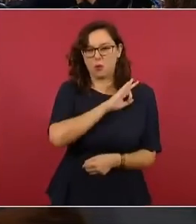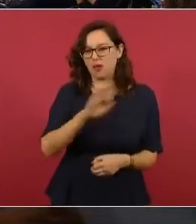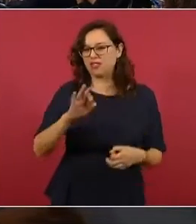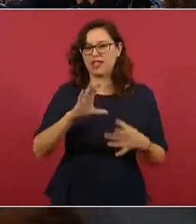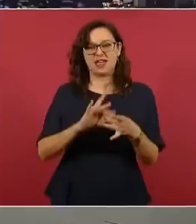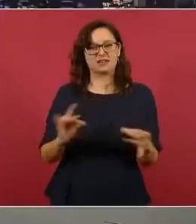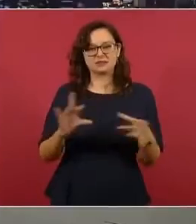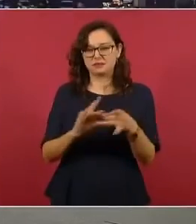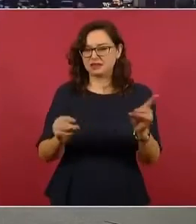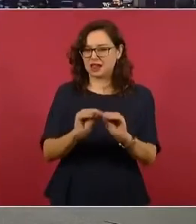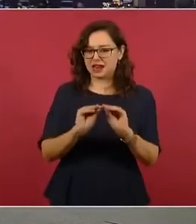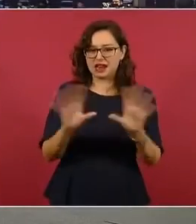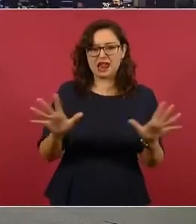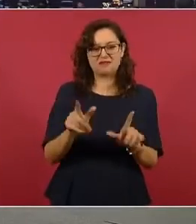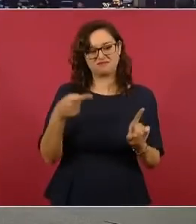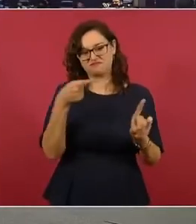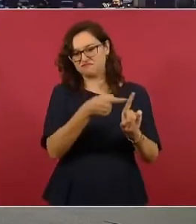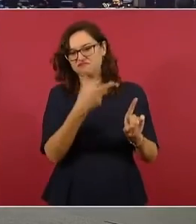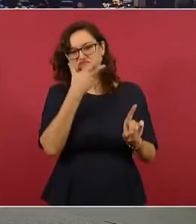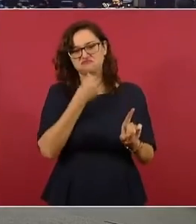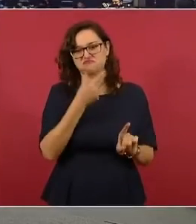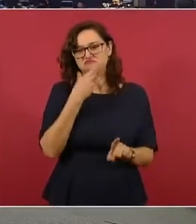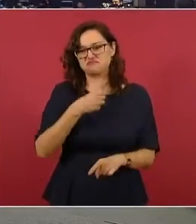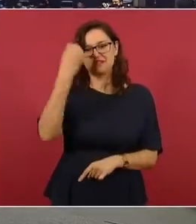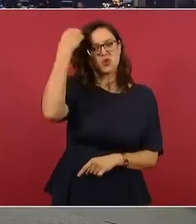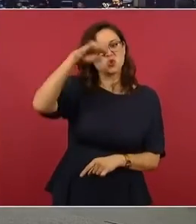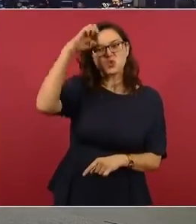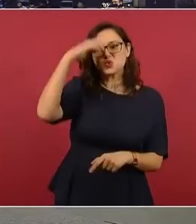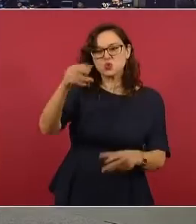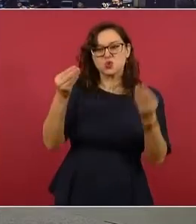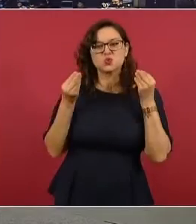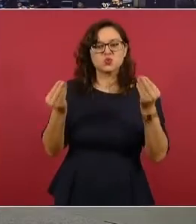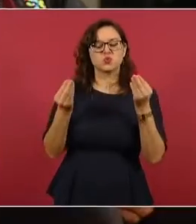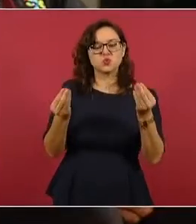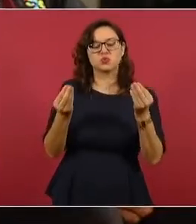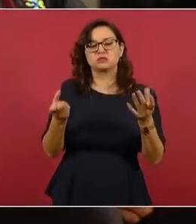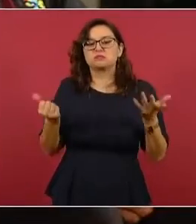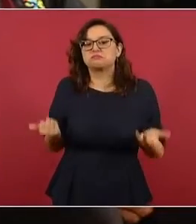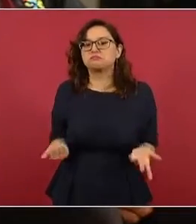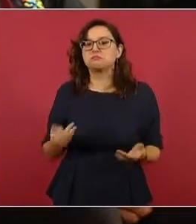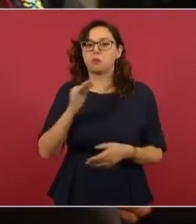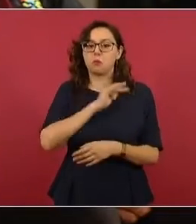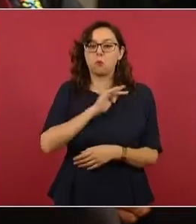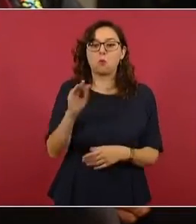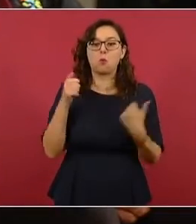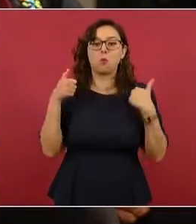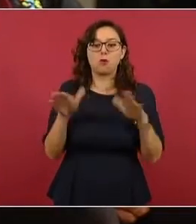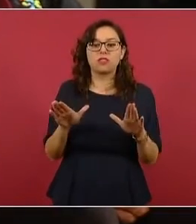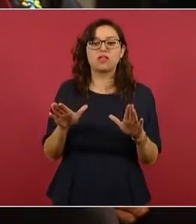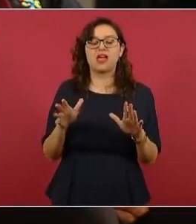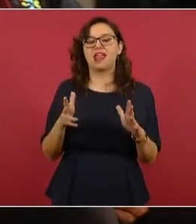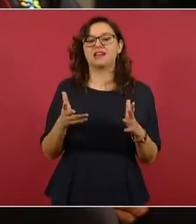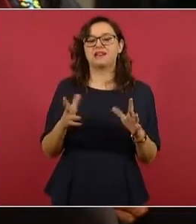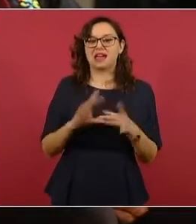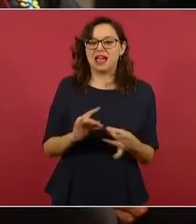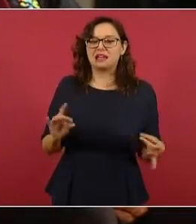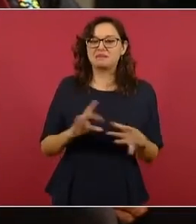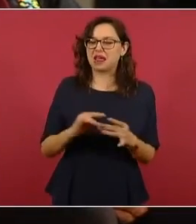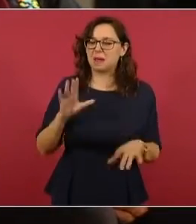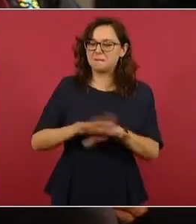del tema aeroportuario, que le comente a la gente con santos y señas, como se dice en el